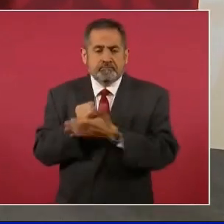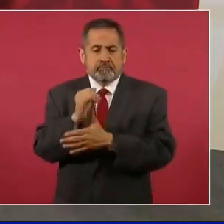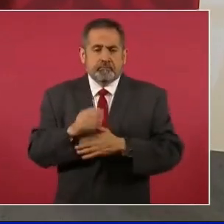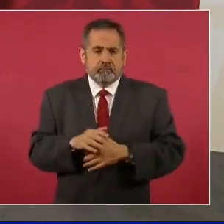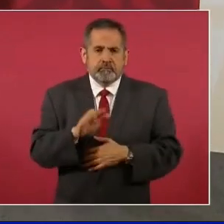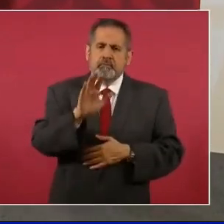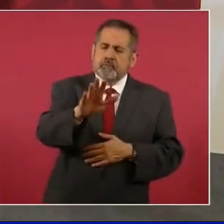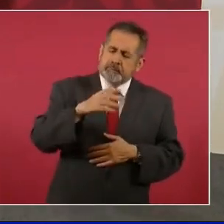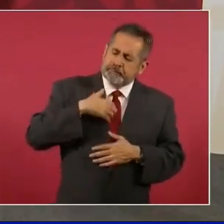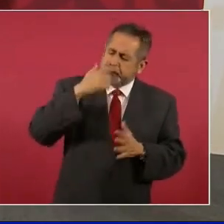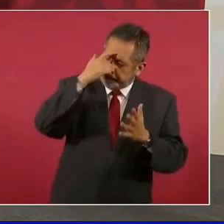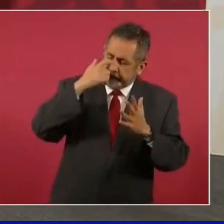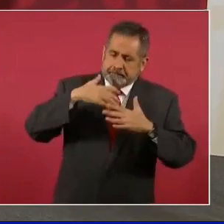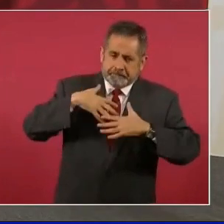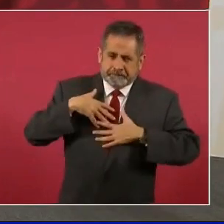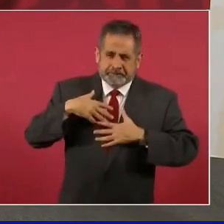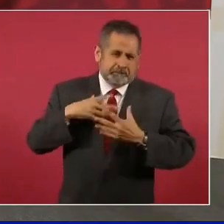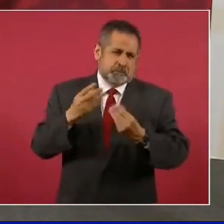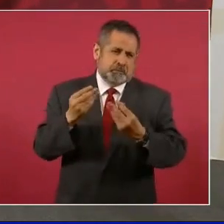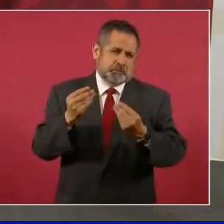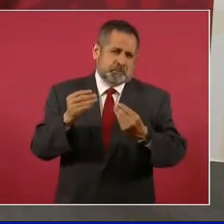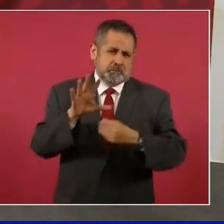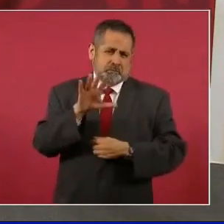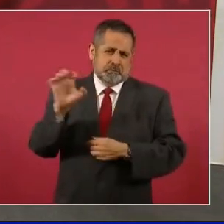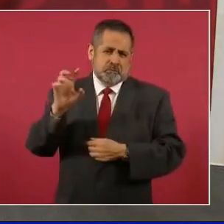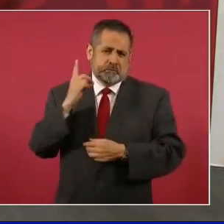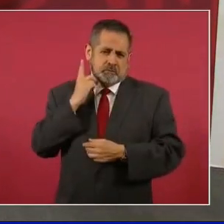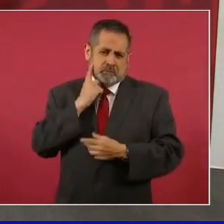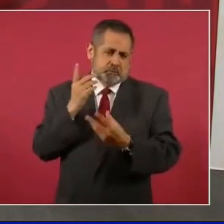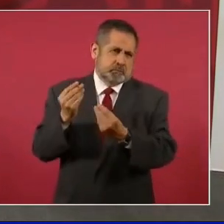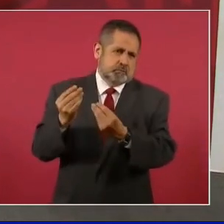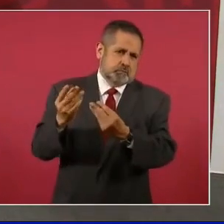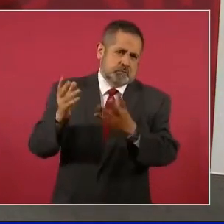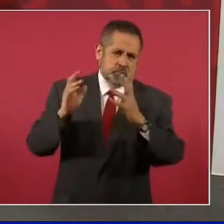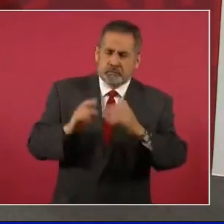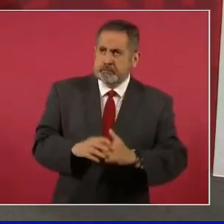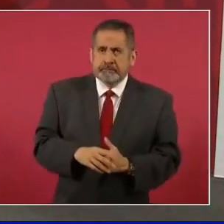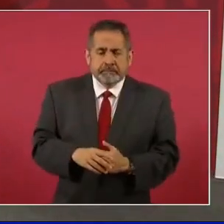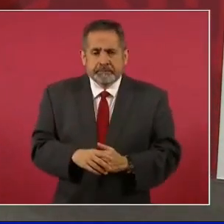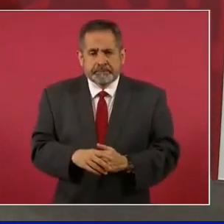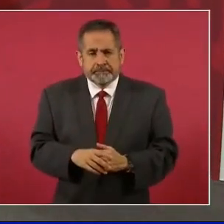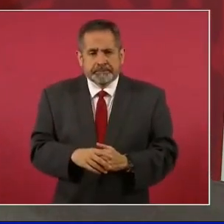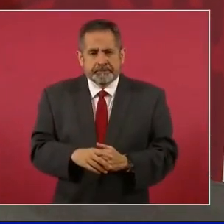muchos los diputados y que son muchos